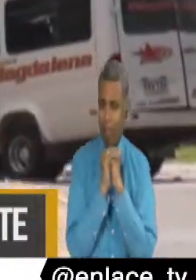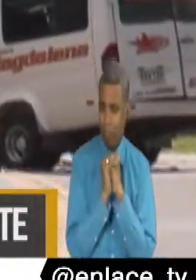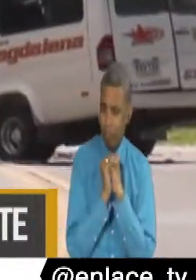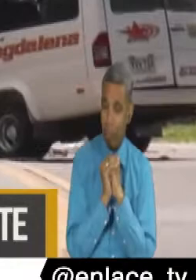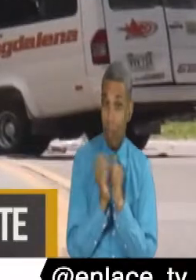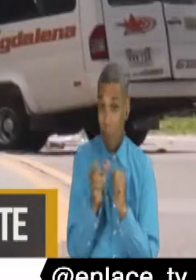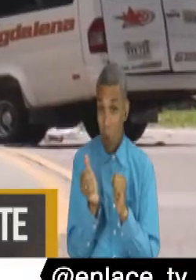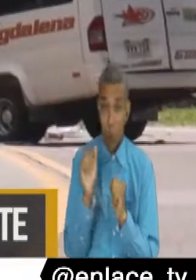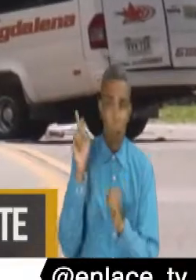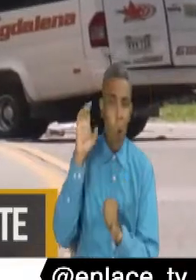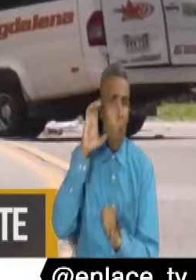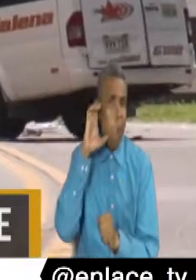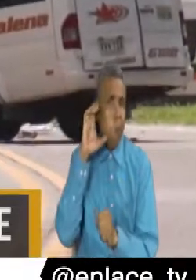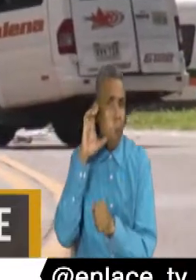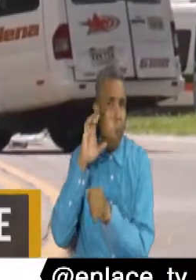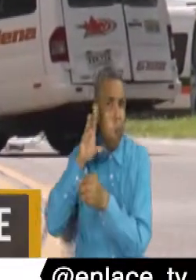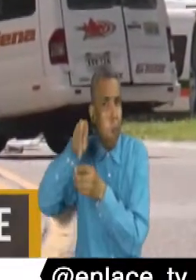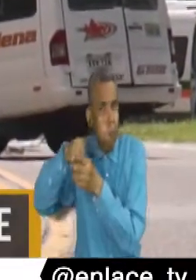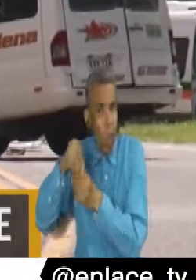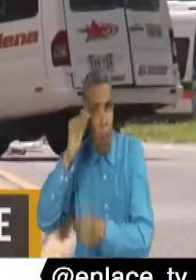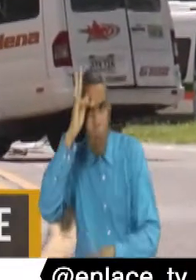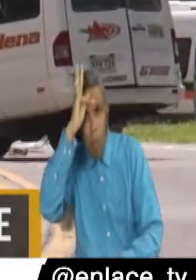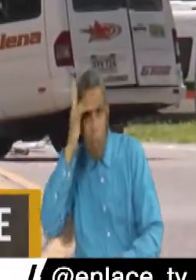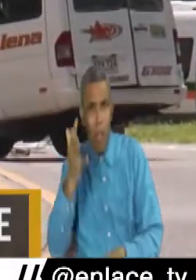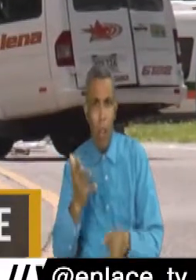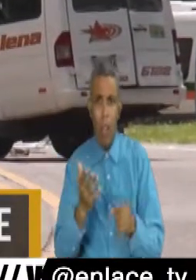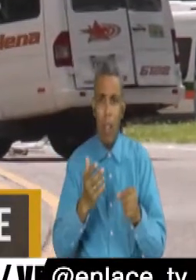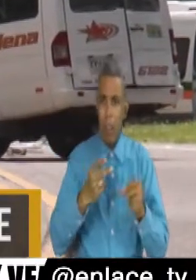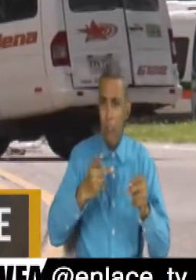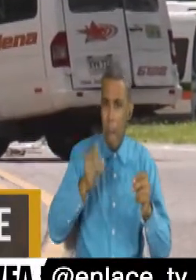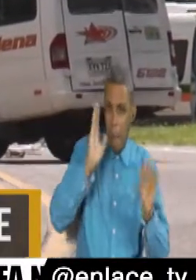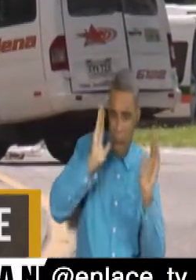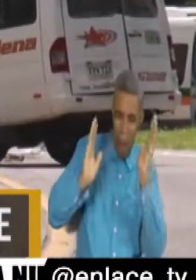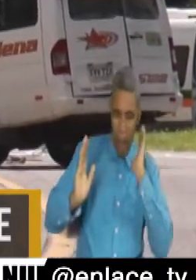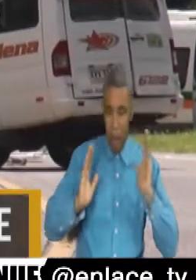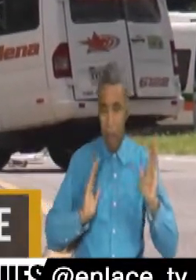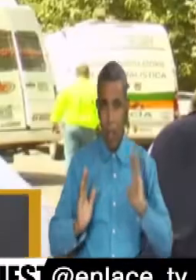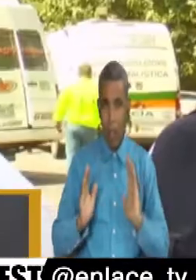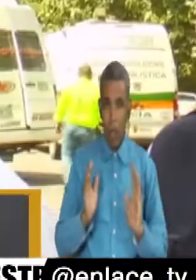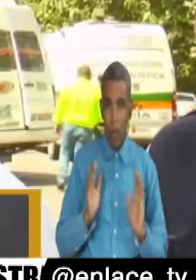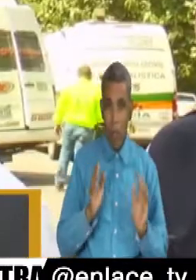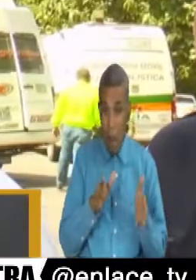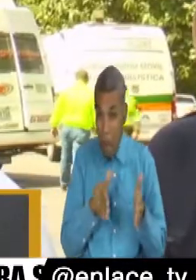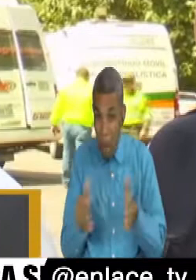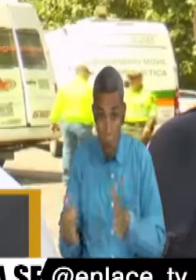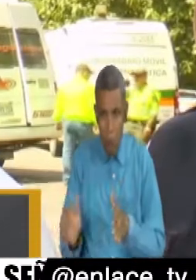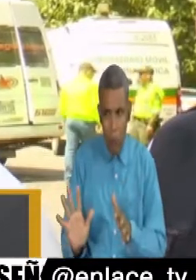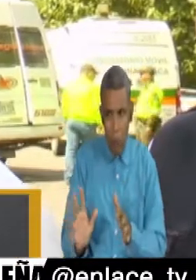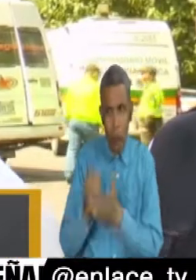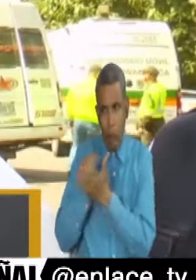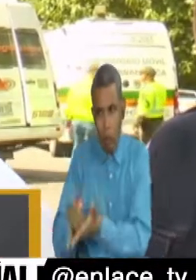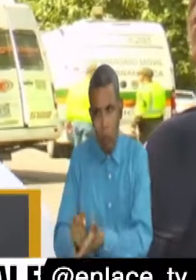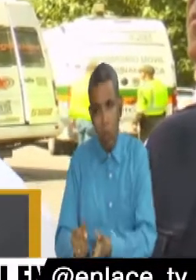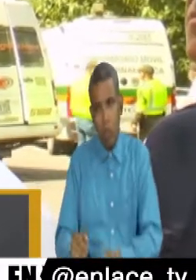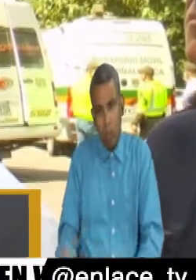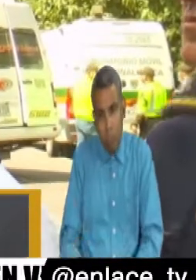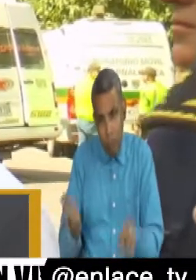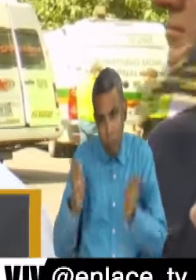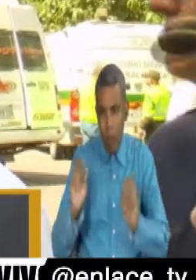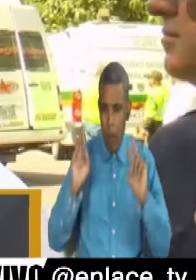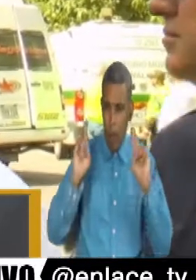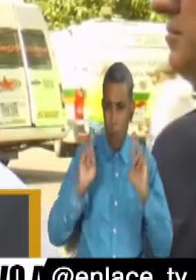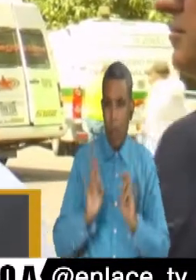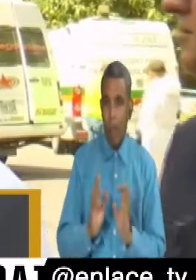que se encuentran en este momento siendo atendidas en la ciudad de Barranca Bermeja, y esperamos conocer los resultados de la investigación que hará